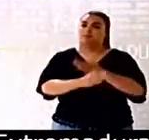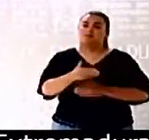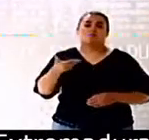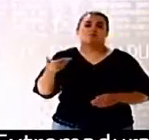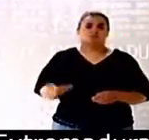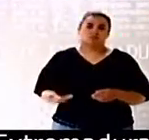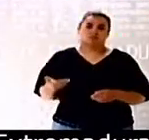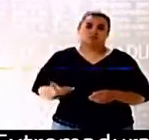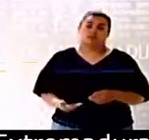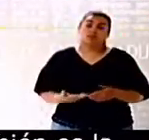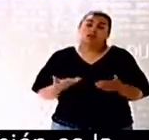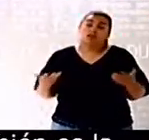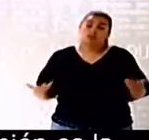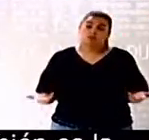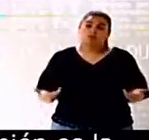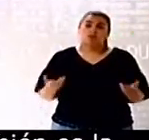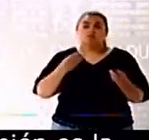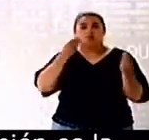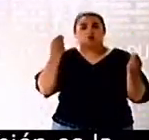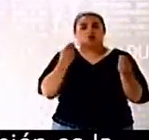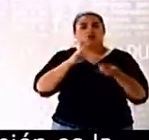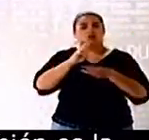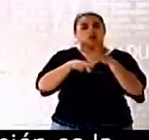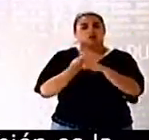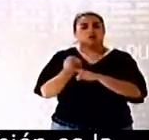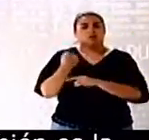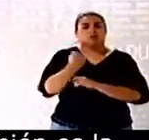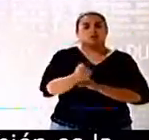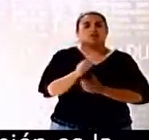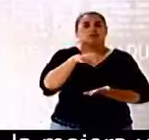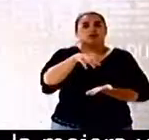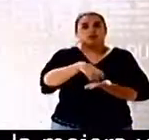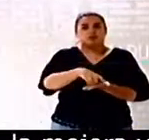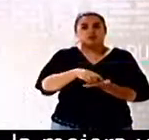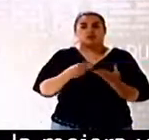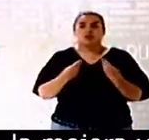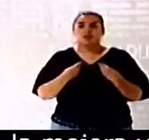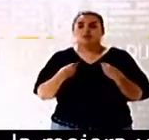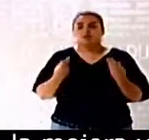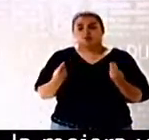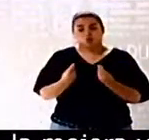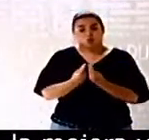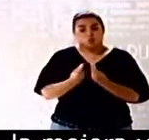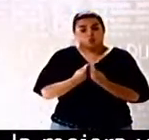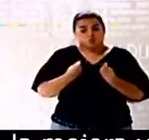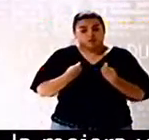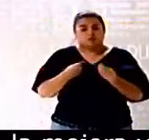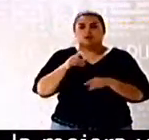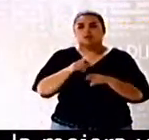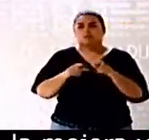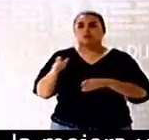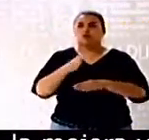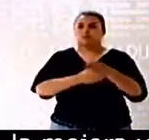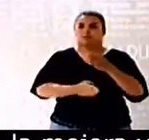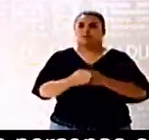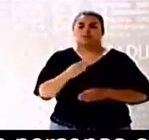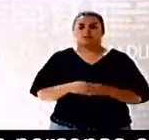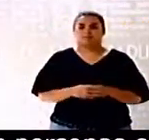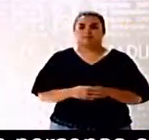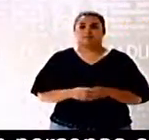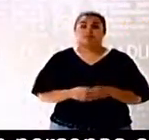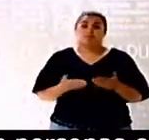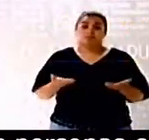por tanto, la mejora y reforma de los centros en los que viven y conviven las personas con discapacidad. En ese